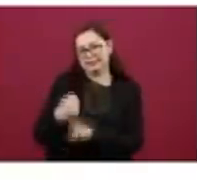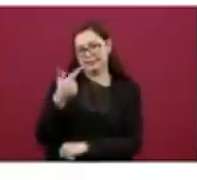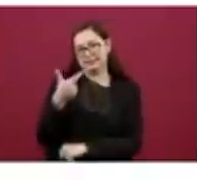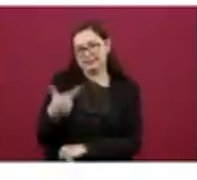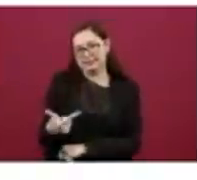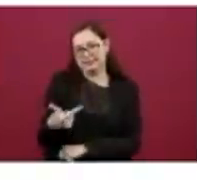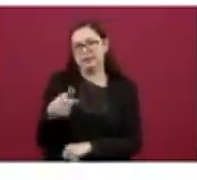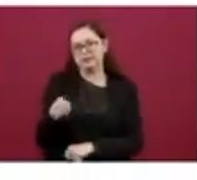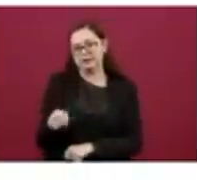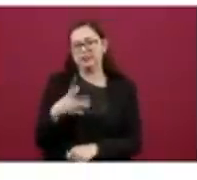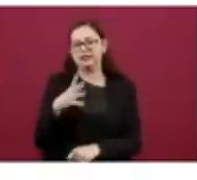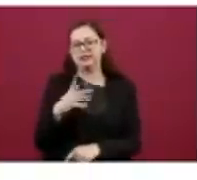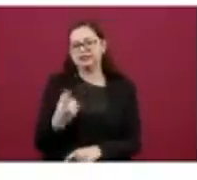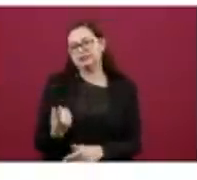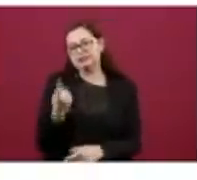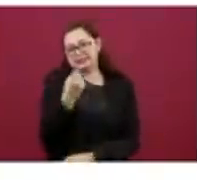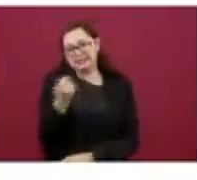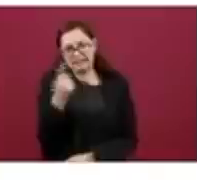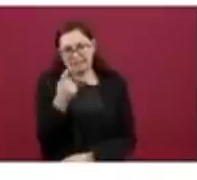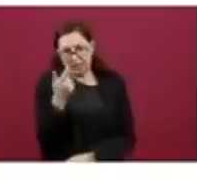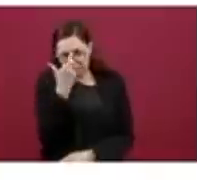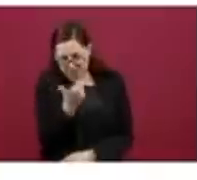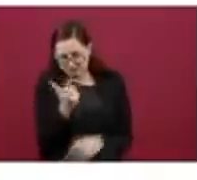100 pesos.